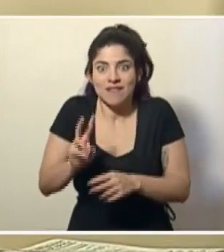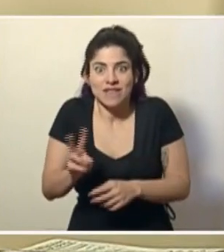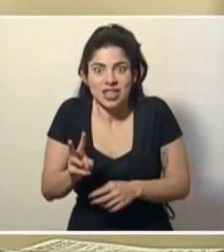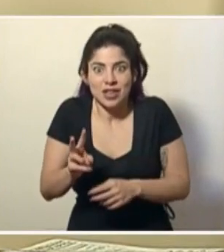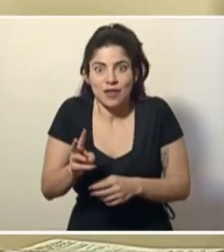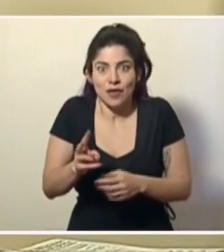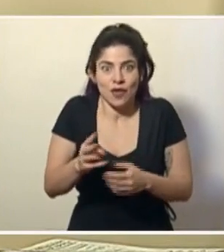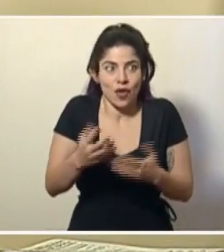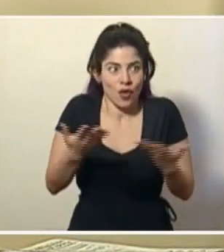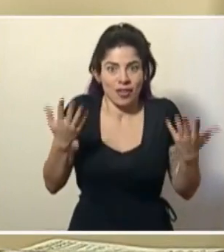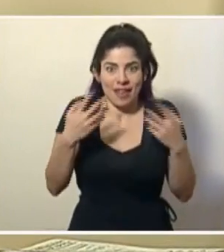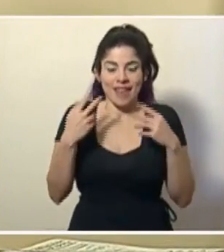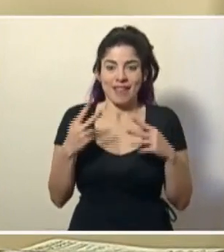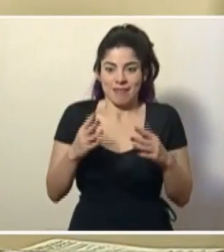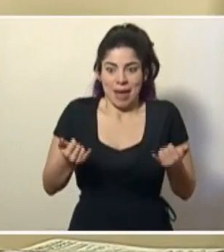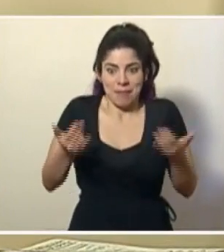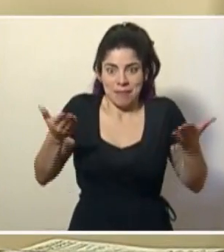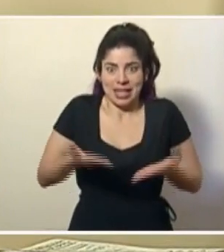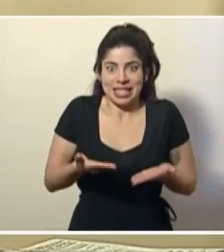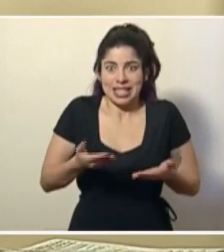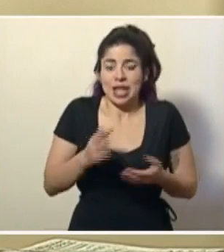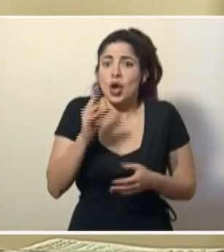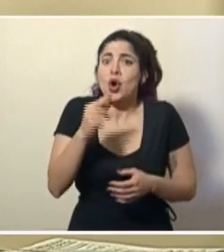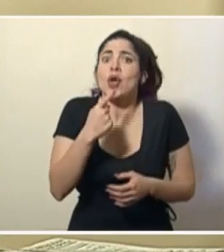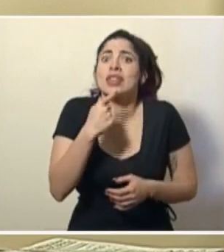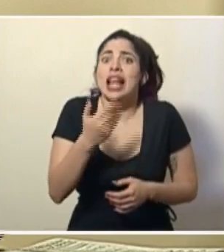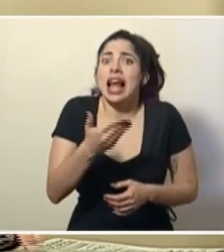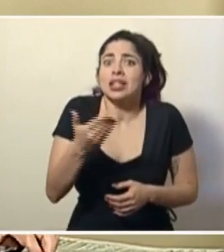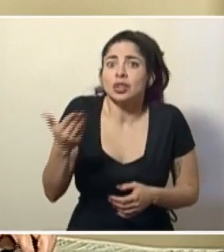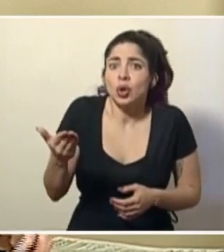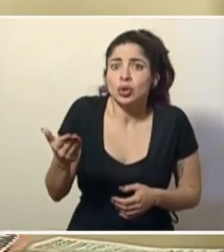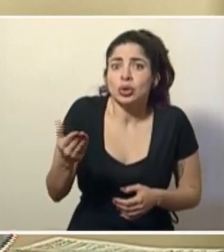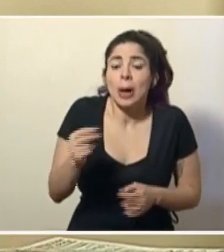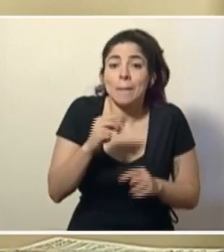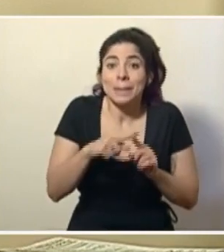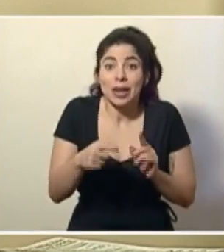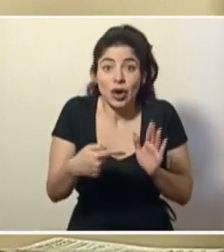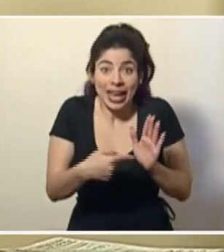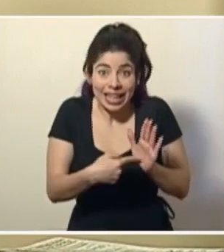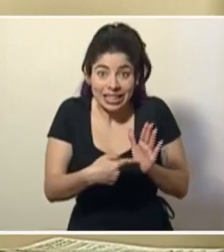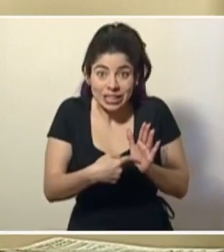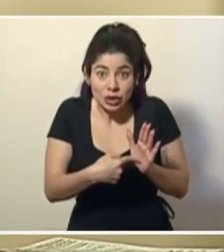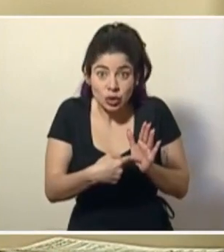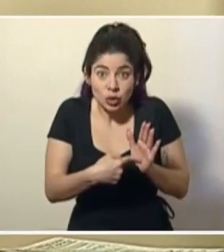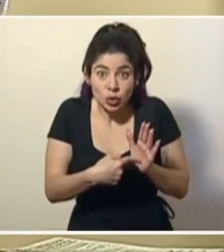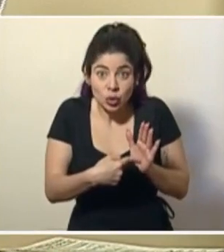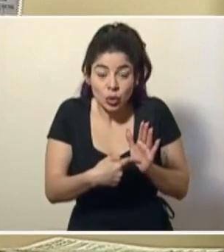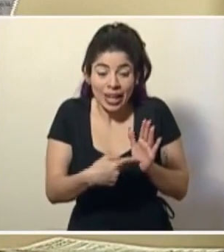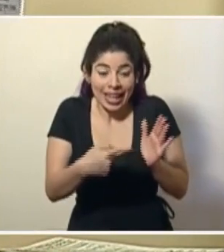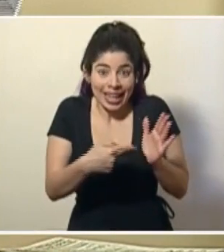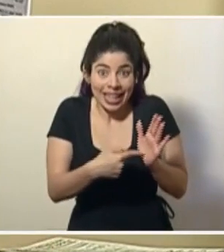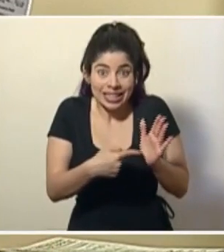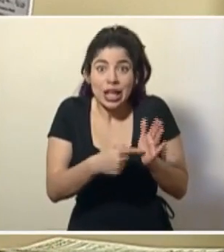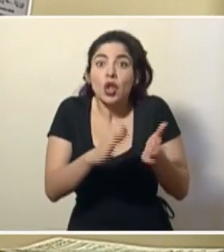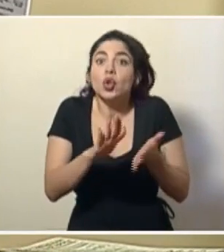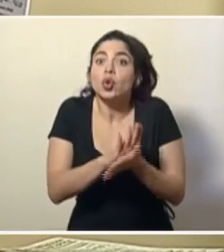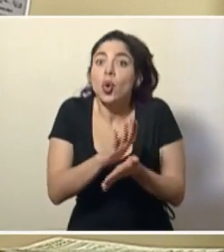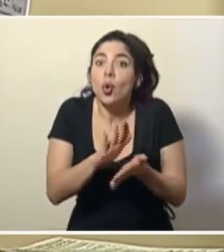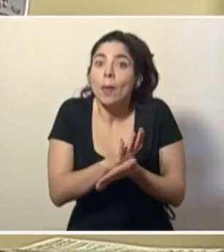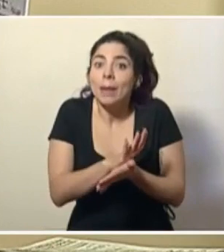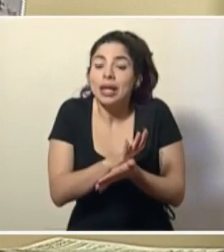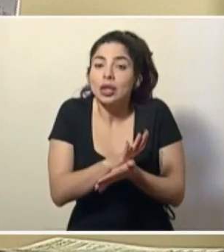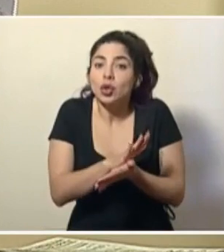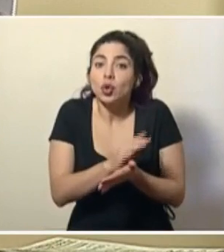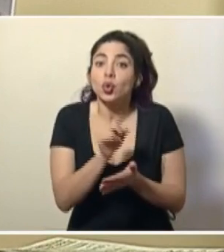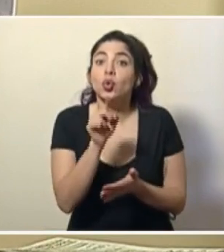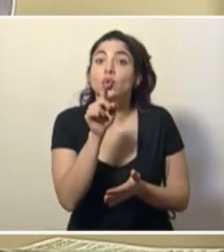vivo y a todo color. A veces no se mencionan las cosas, pero este es el documento en